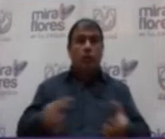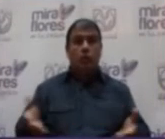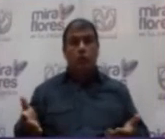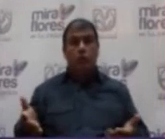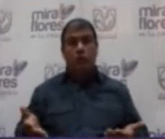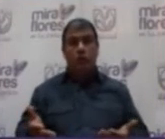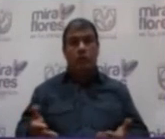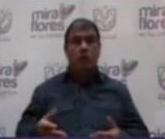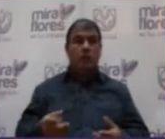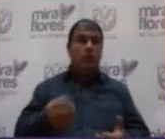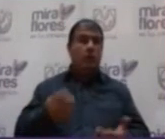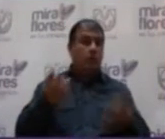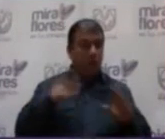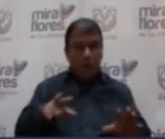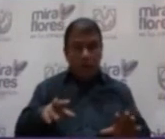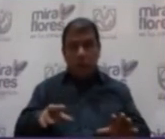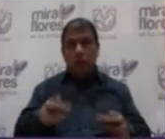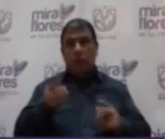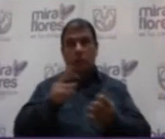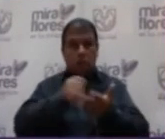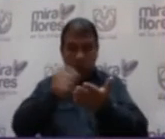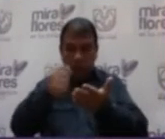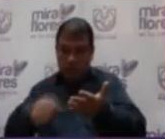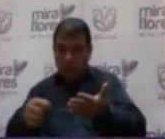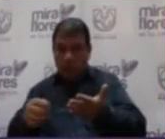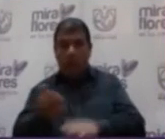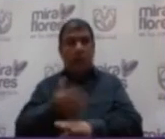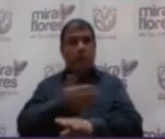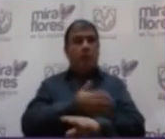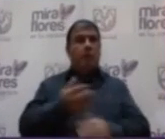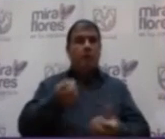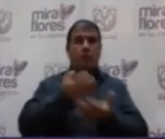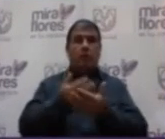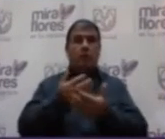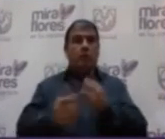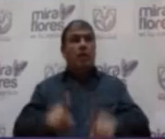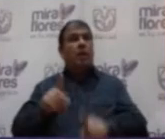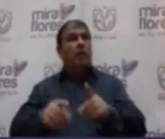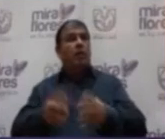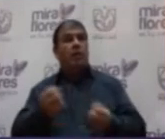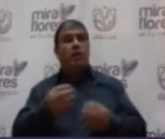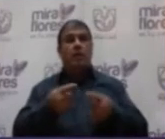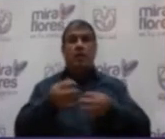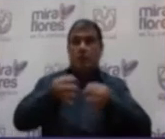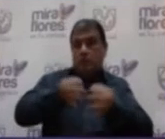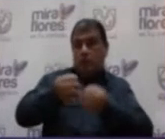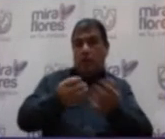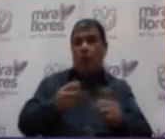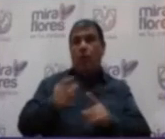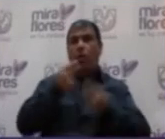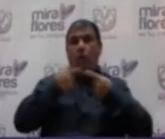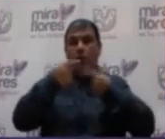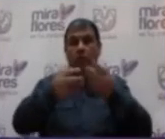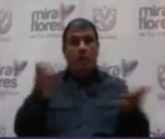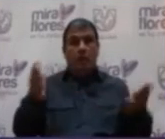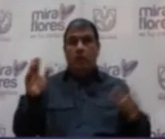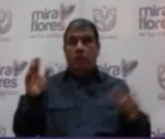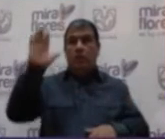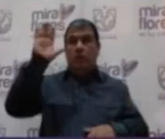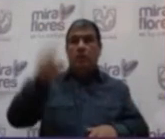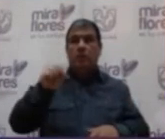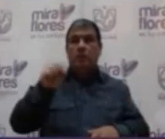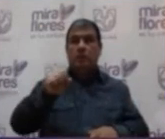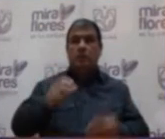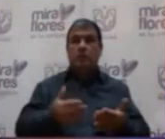con los vistos previos, pero siempre es bueno saber si hay alguien que quiere mencionar algo. Si no hay intervenciones, sí, por